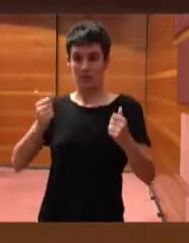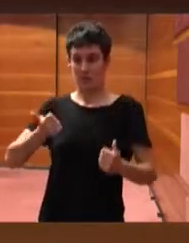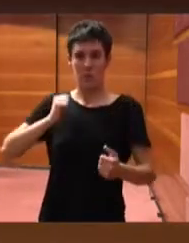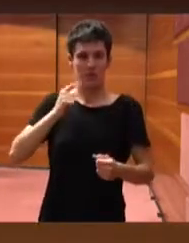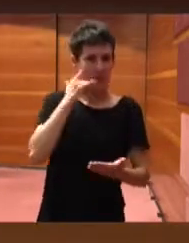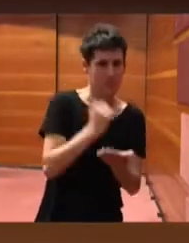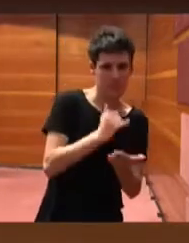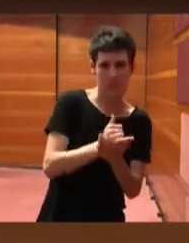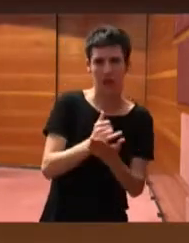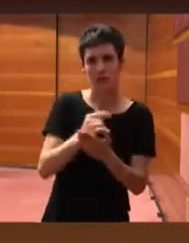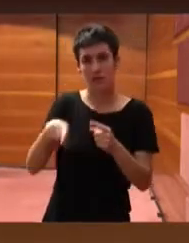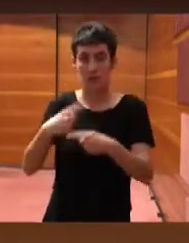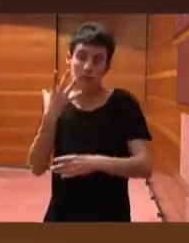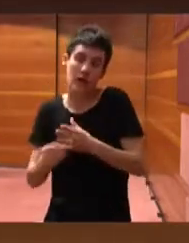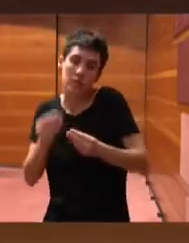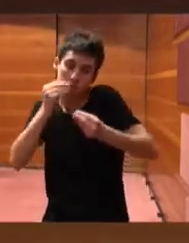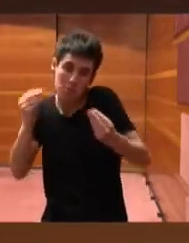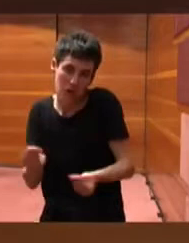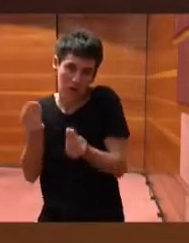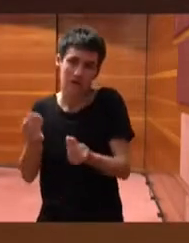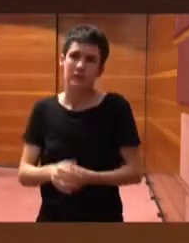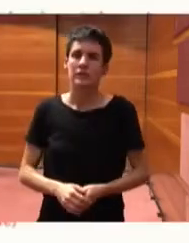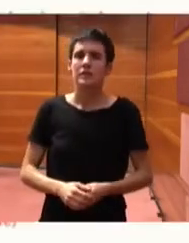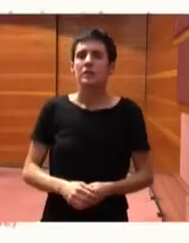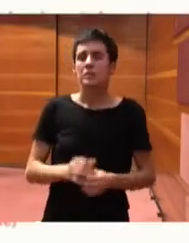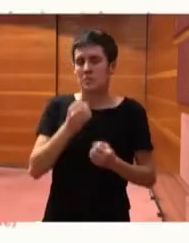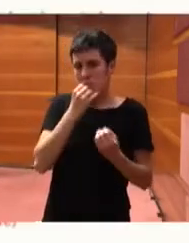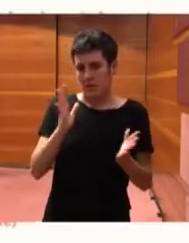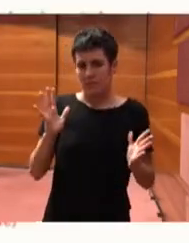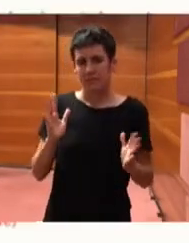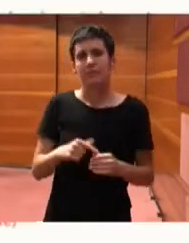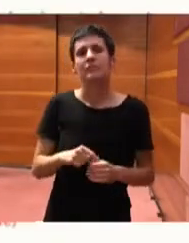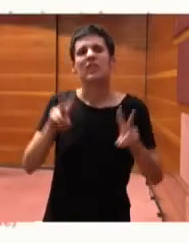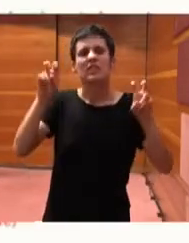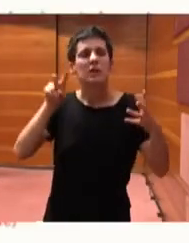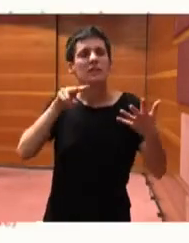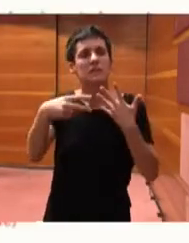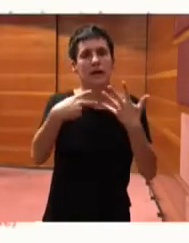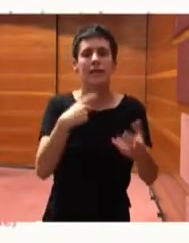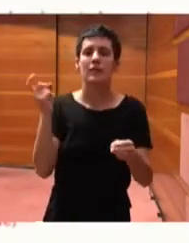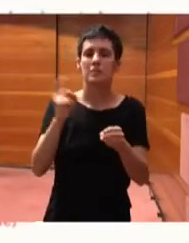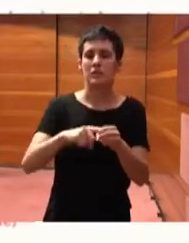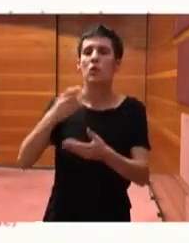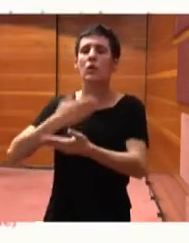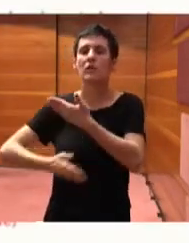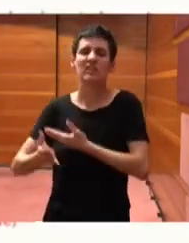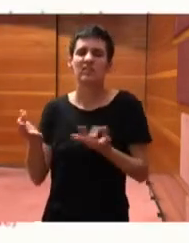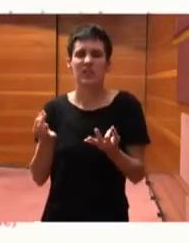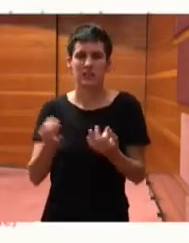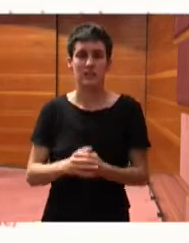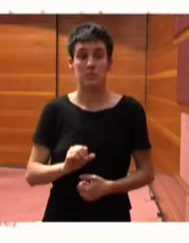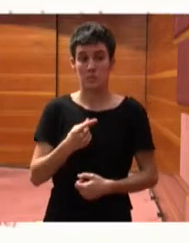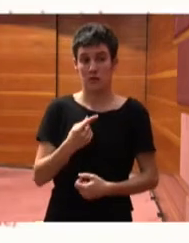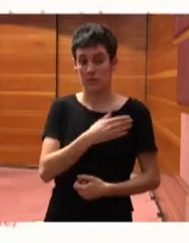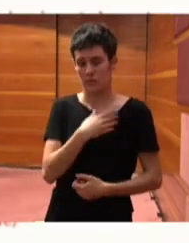de mejorarlas. ¿De acuerdo? Bien, en todo caso, ¿y qué es esto de transparencia, participación, colaboración? Primero hay que